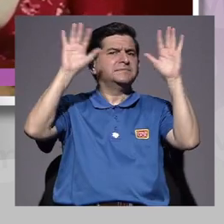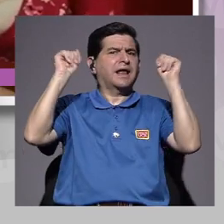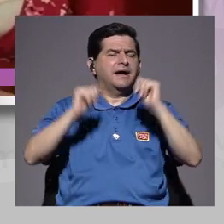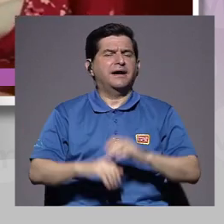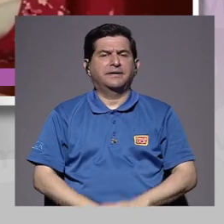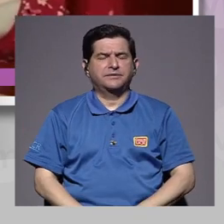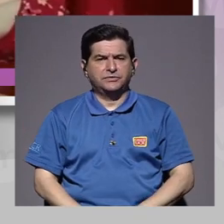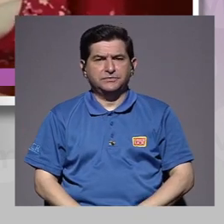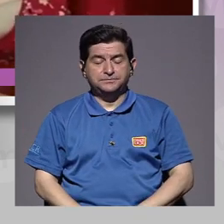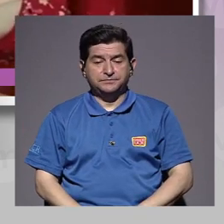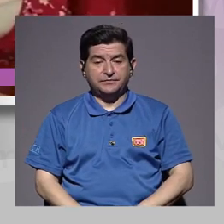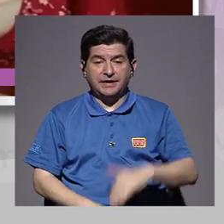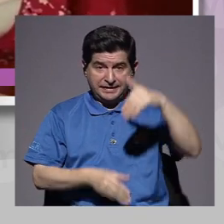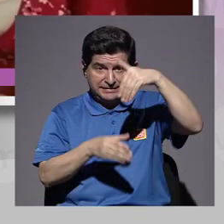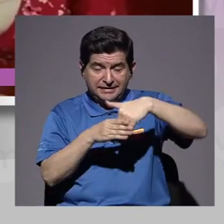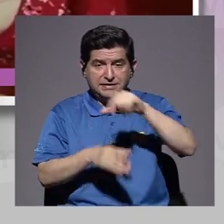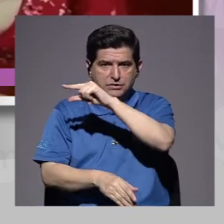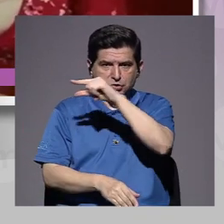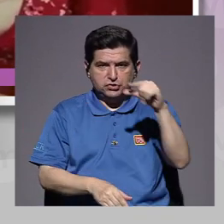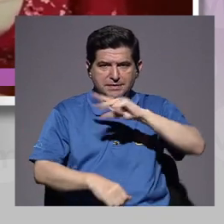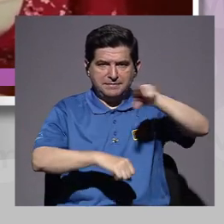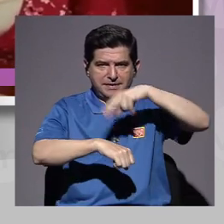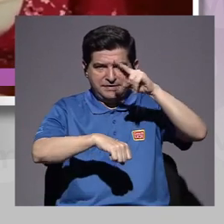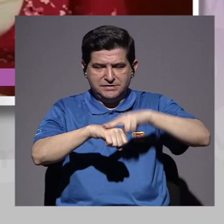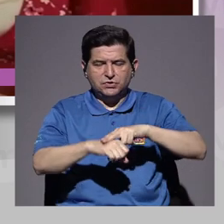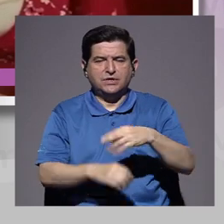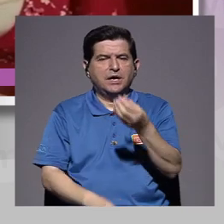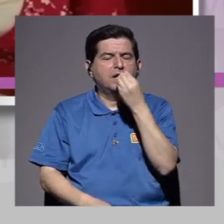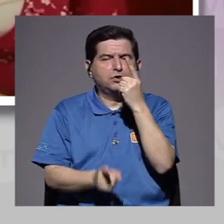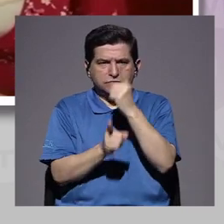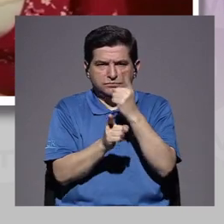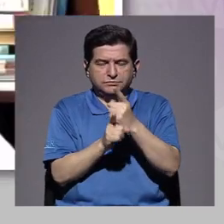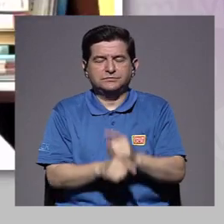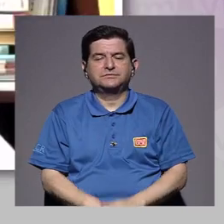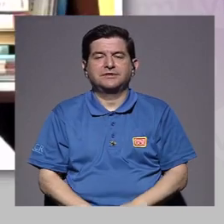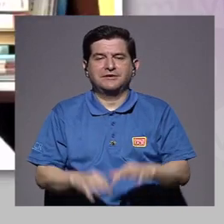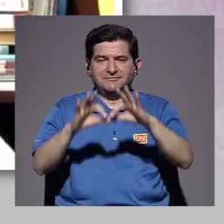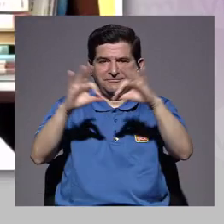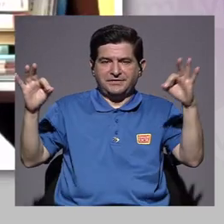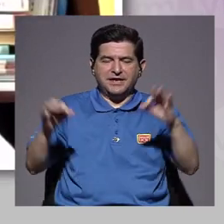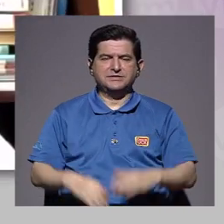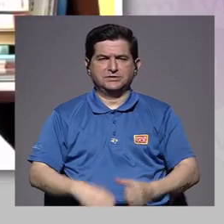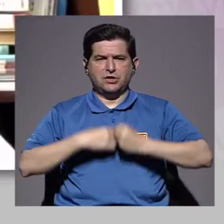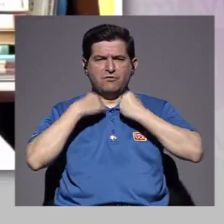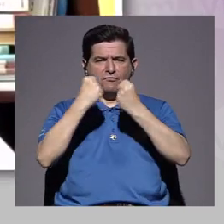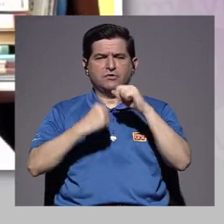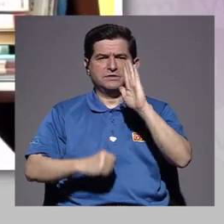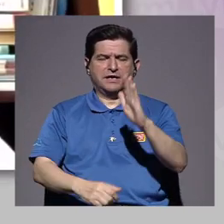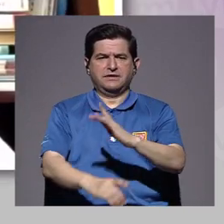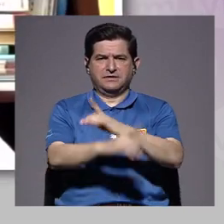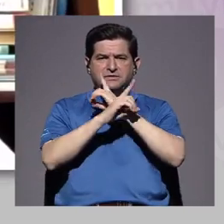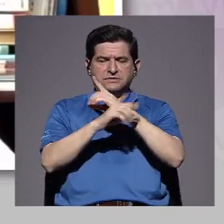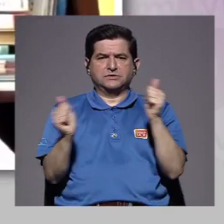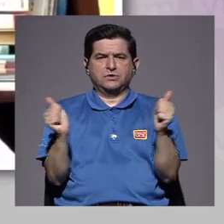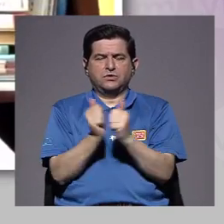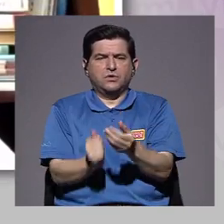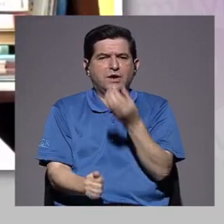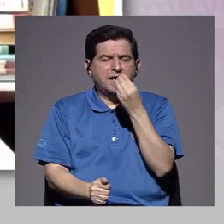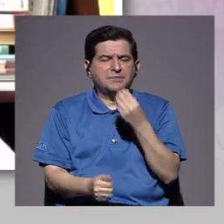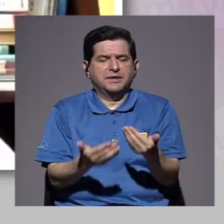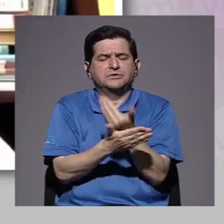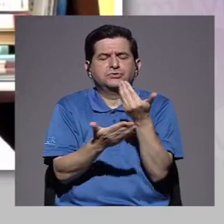el marco de la Semana Nacional de la Nutrición estamos promoviendo el lema Fortalece tus defensas con alimentos